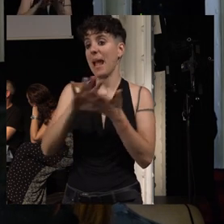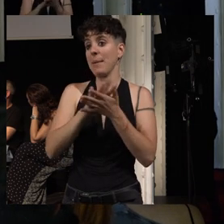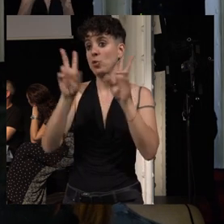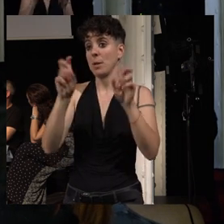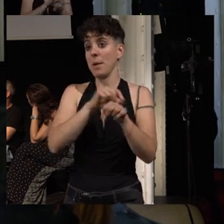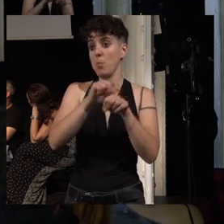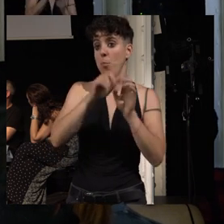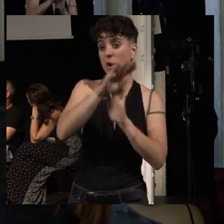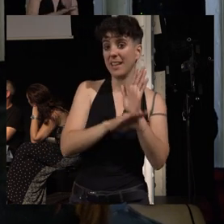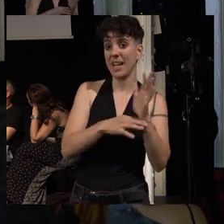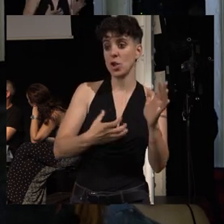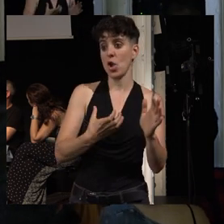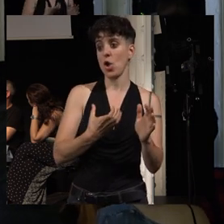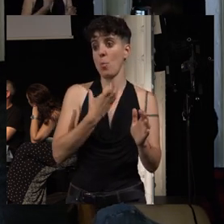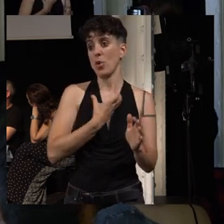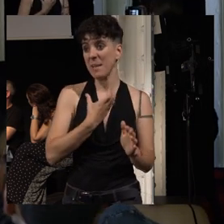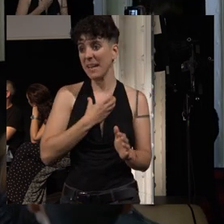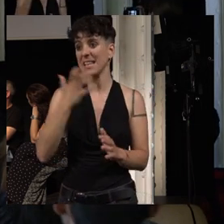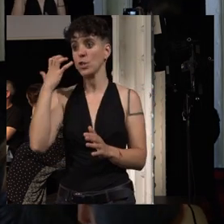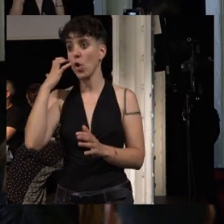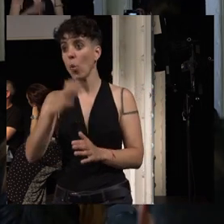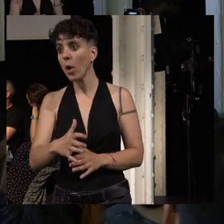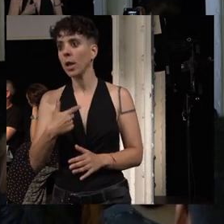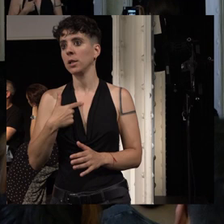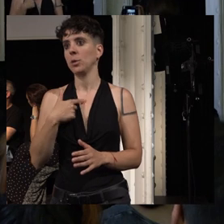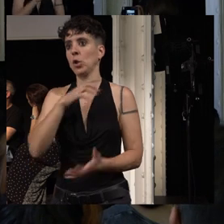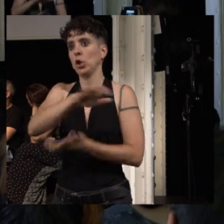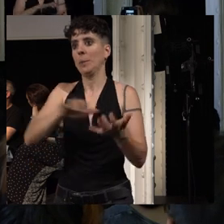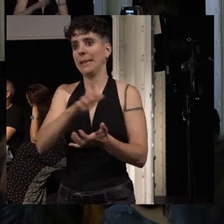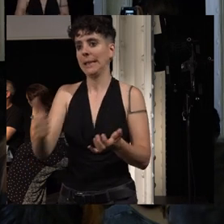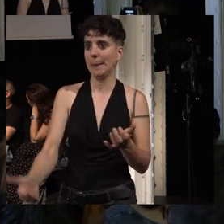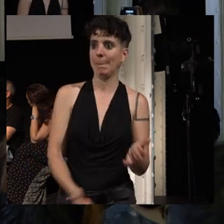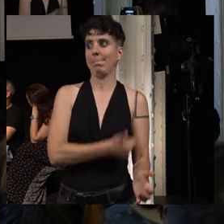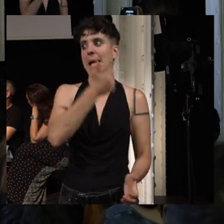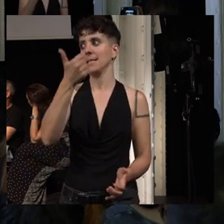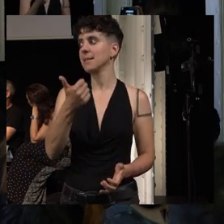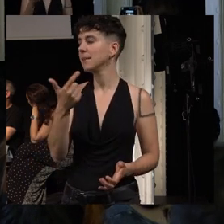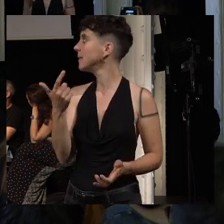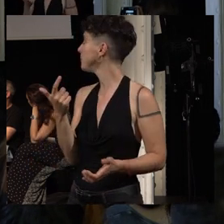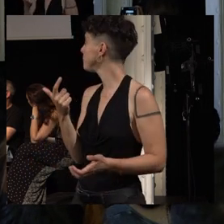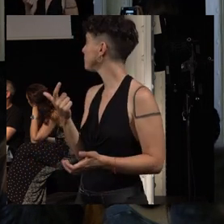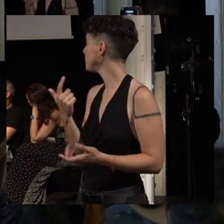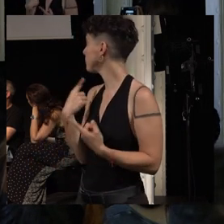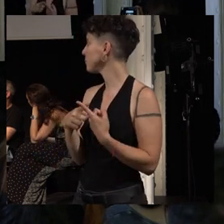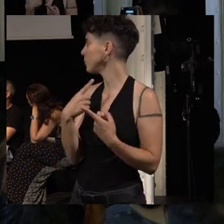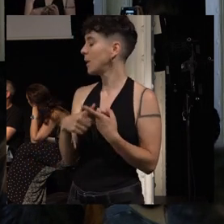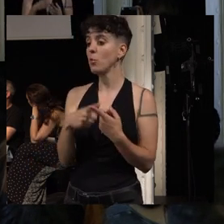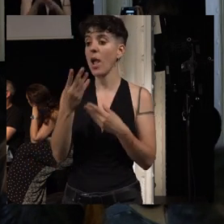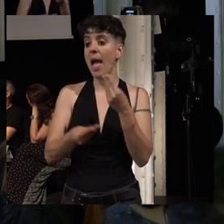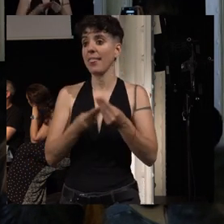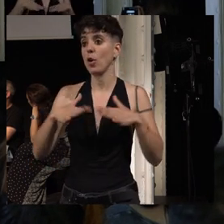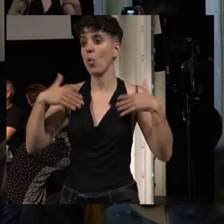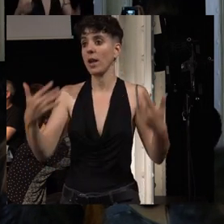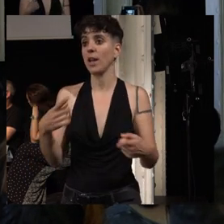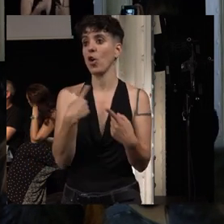y municipalistas, pues la cosa todavía es mucho, mucho más compleja, ¿no? Porque, a decir verdad, es muy difícil hacer cualquier cosa